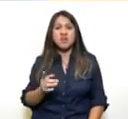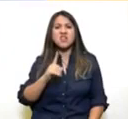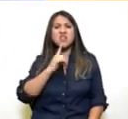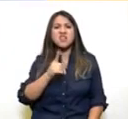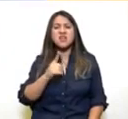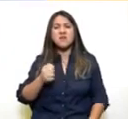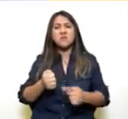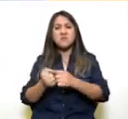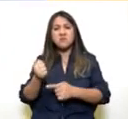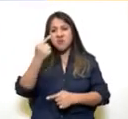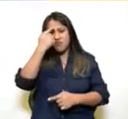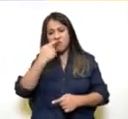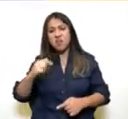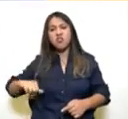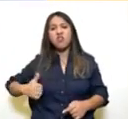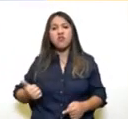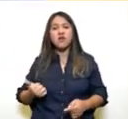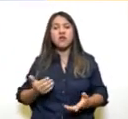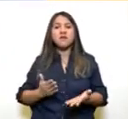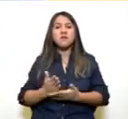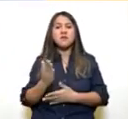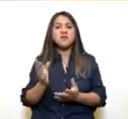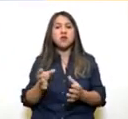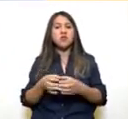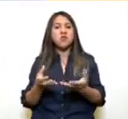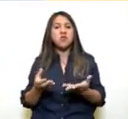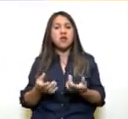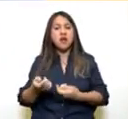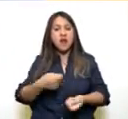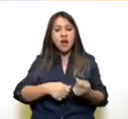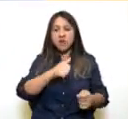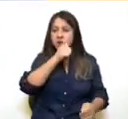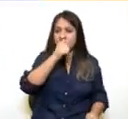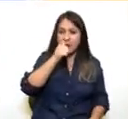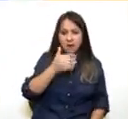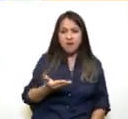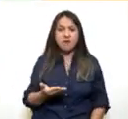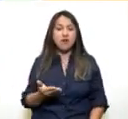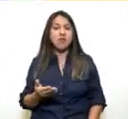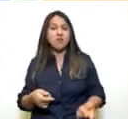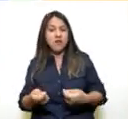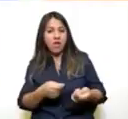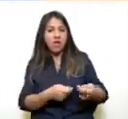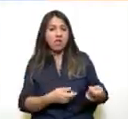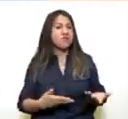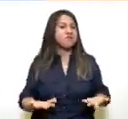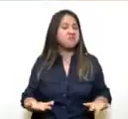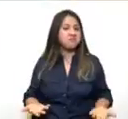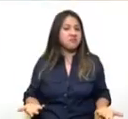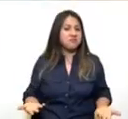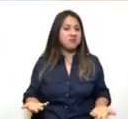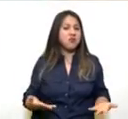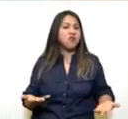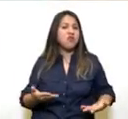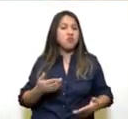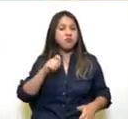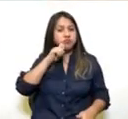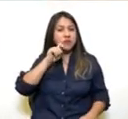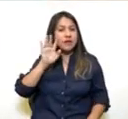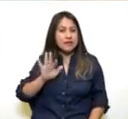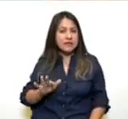tráfico que se deja digamos embaucar por el narcotráfico o que asume un destino dentro del narcotráfico